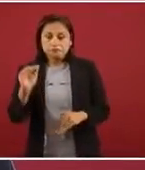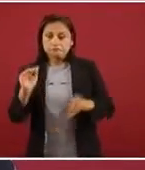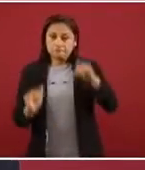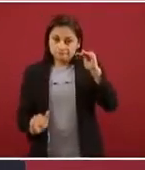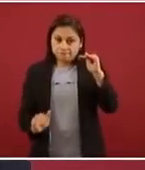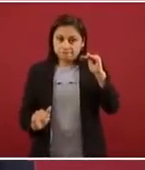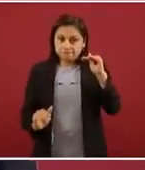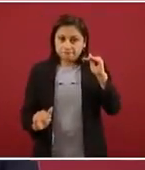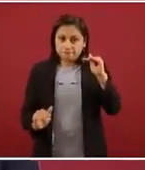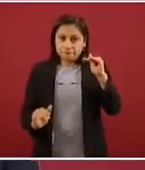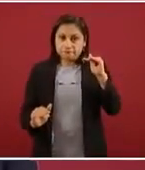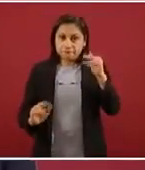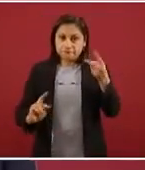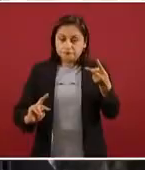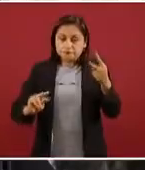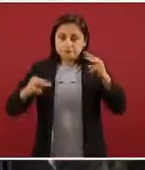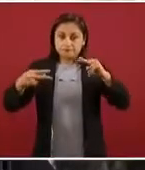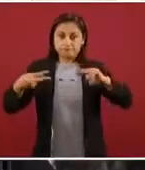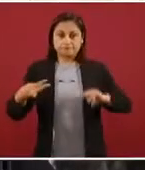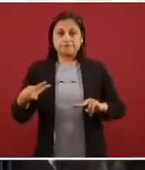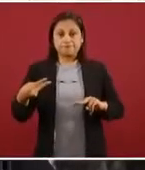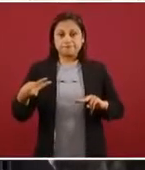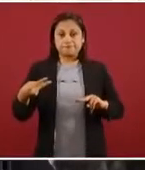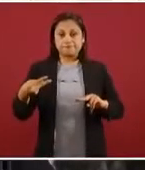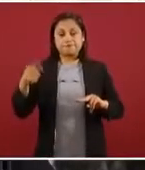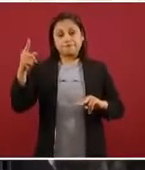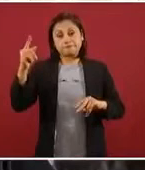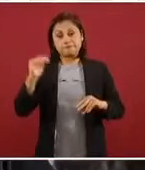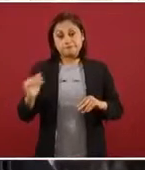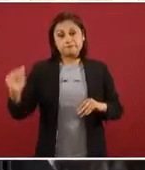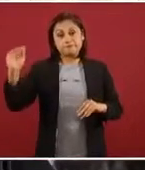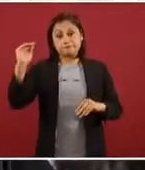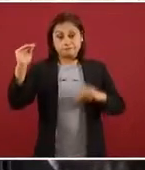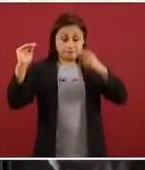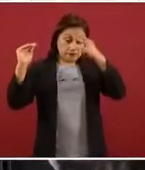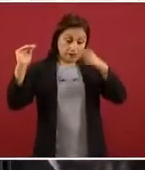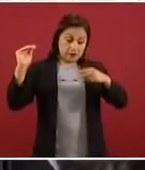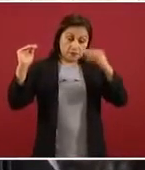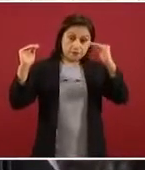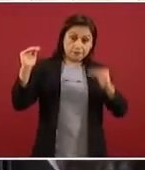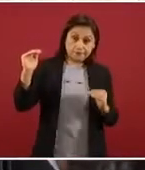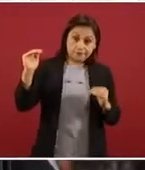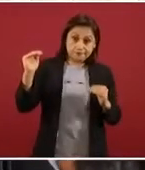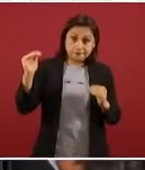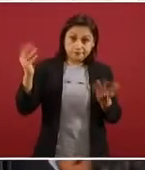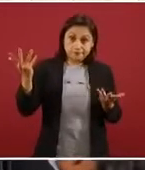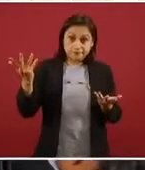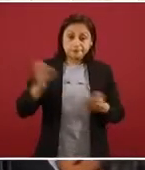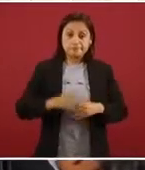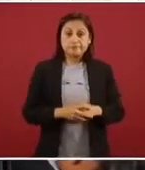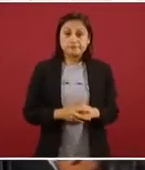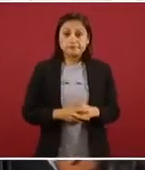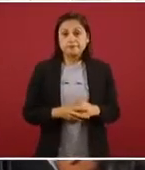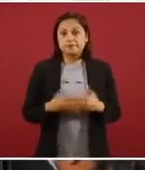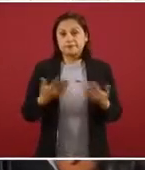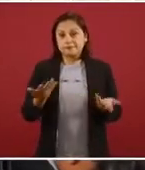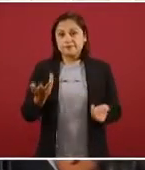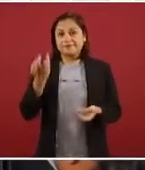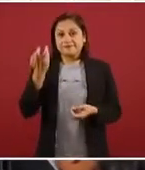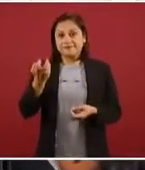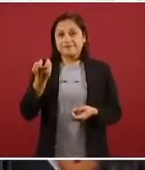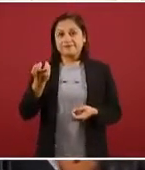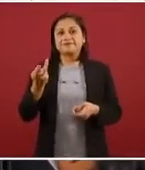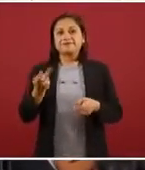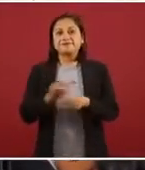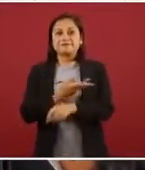ahora en China está más alto el salario que en México, lo que demuestra el deterioro